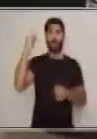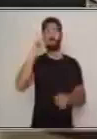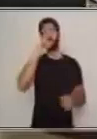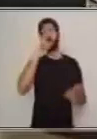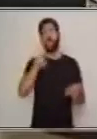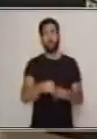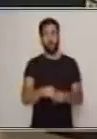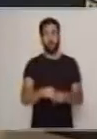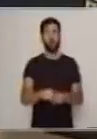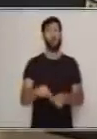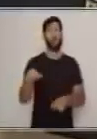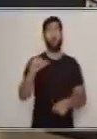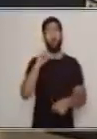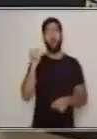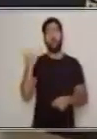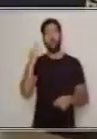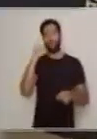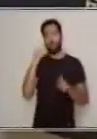más que otra cosa,